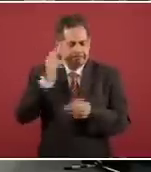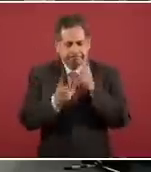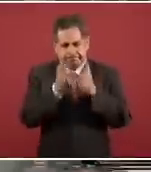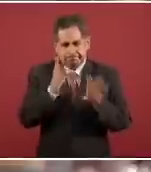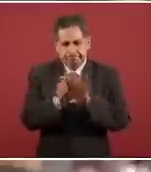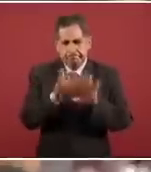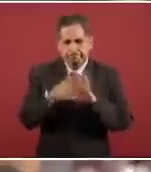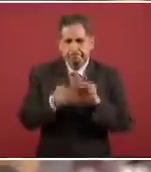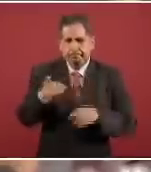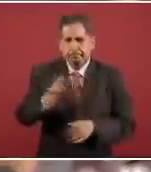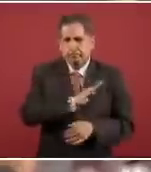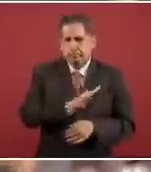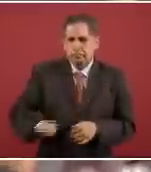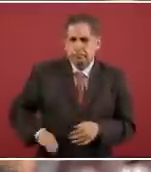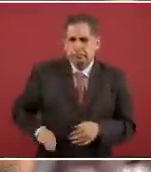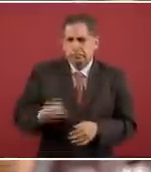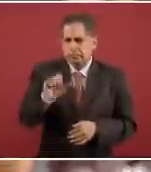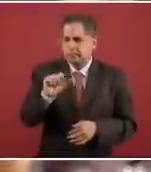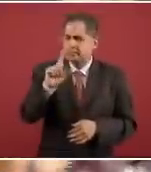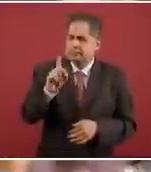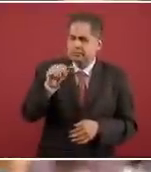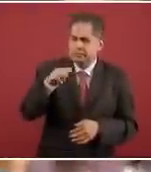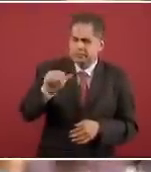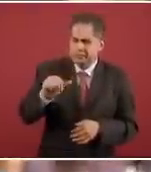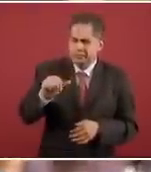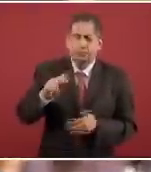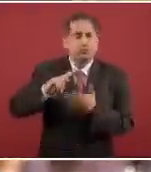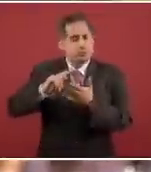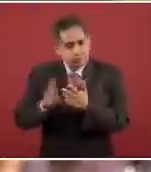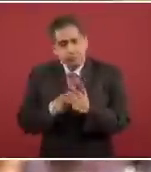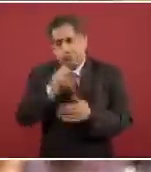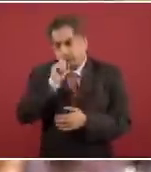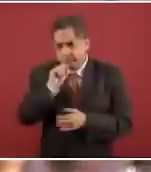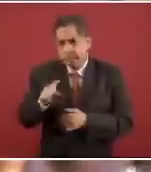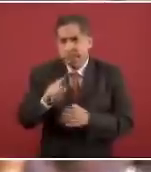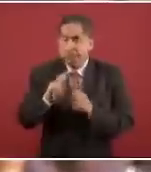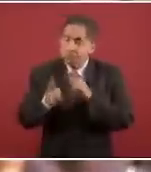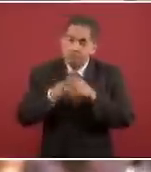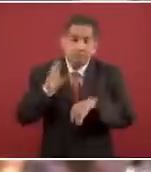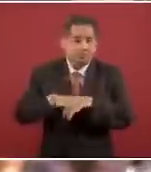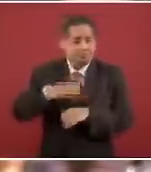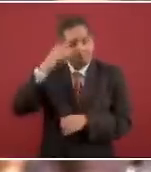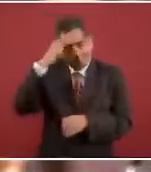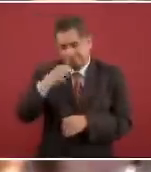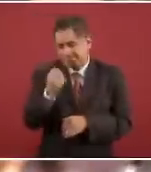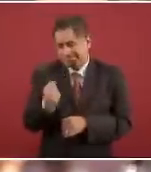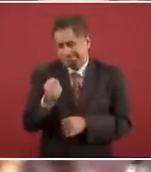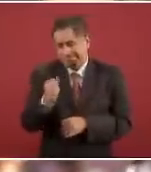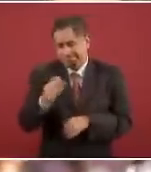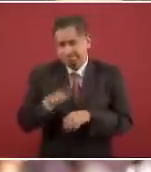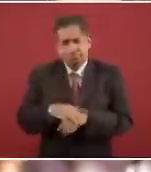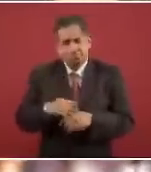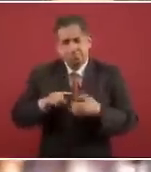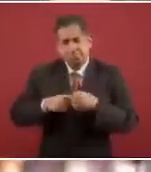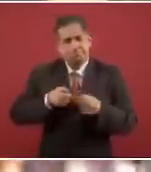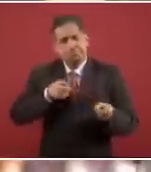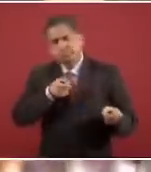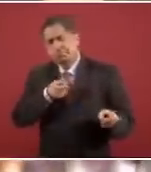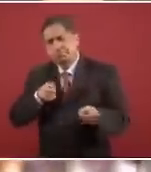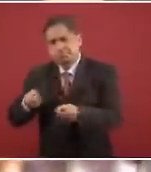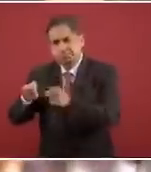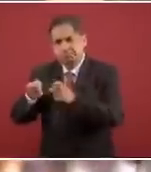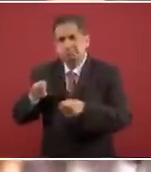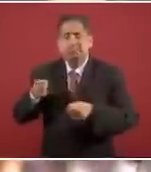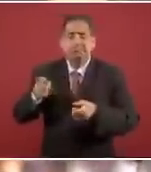Pues el día de hoy la mañanera estuvo muy intensa, sobre todo cuando el periodista Ernesto Ledesma le